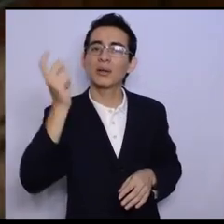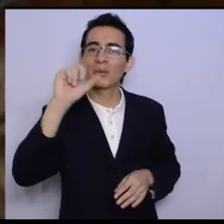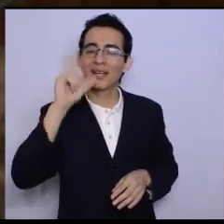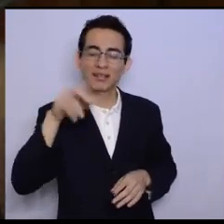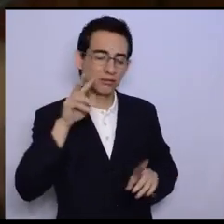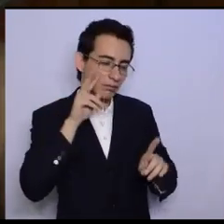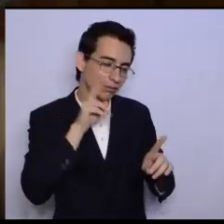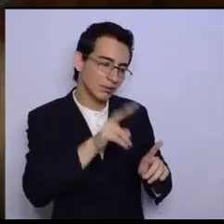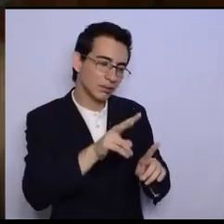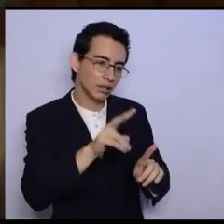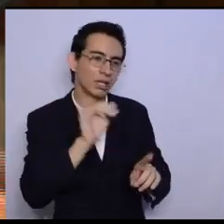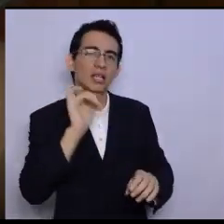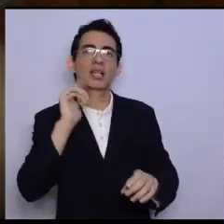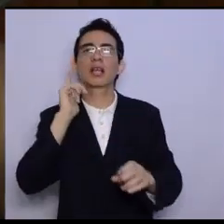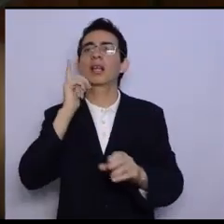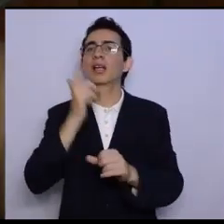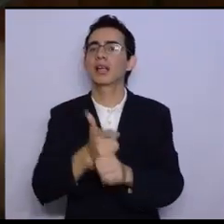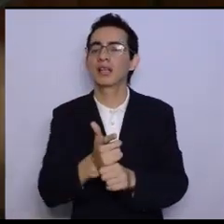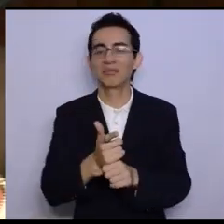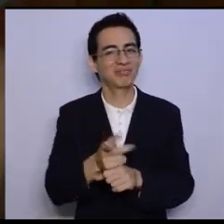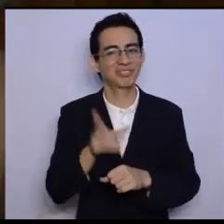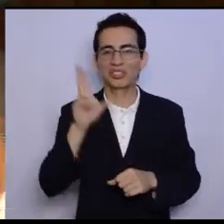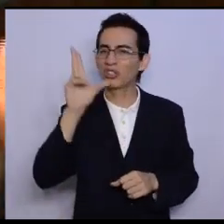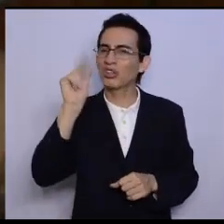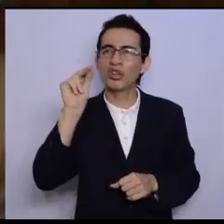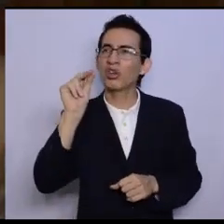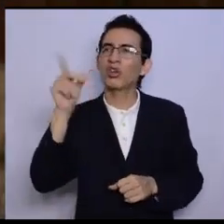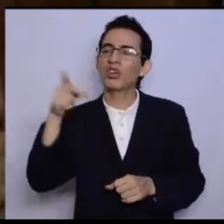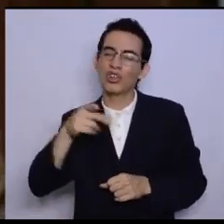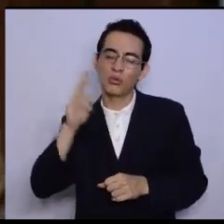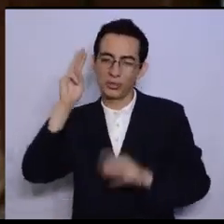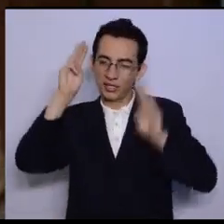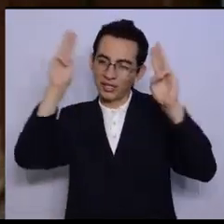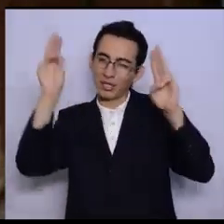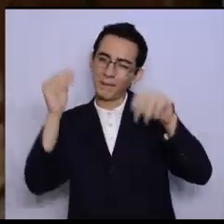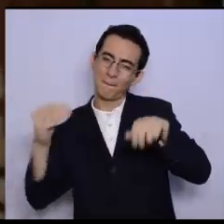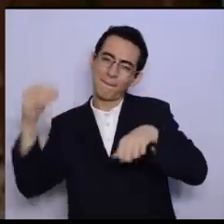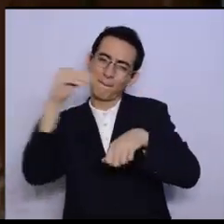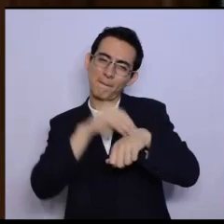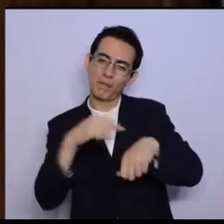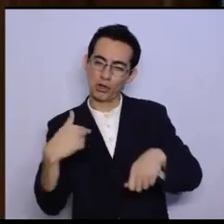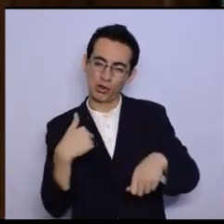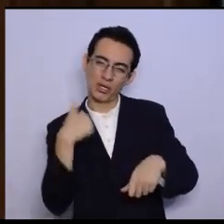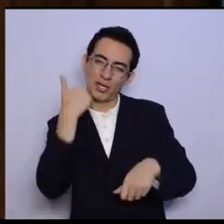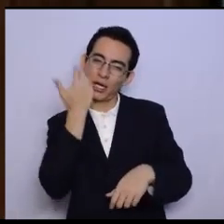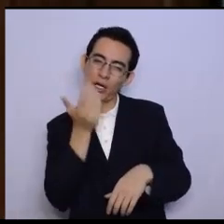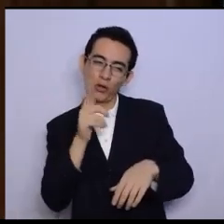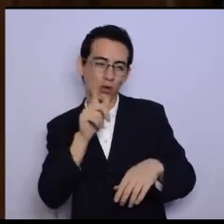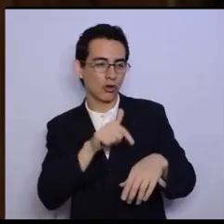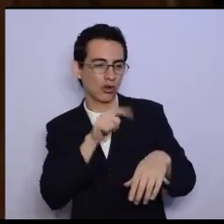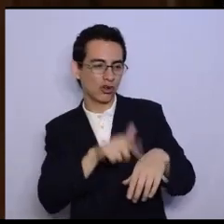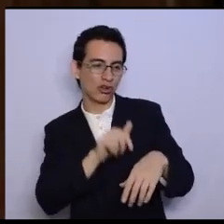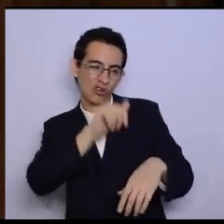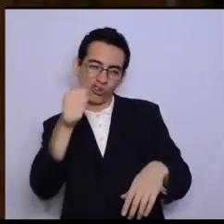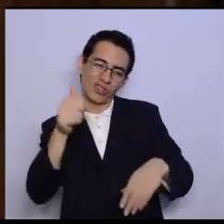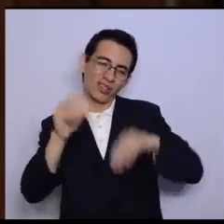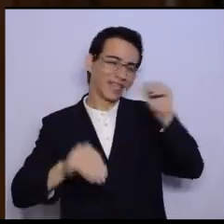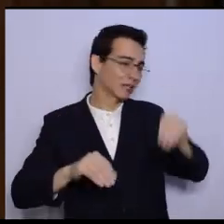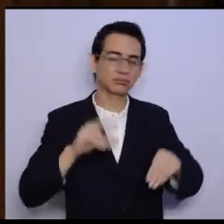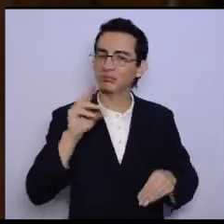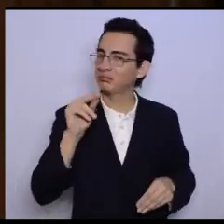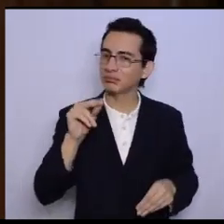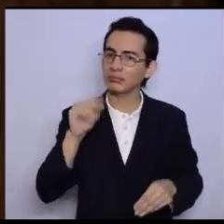el modelo. No le aumentó ni le quitó. Moisés era un hombre maleable,